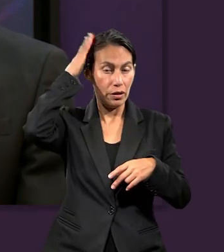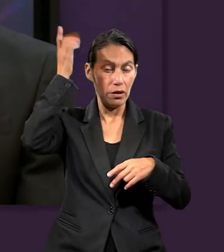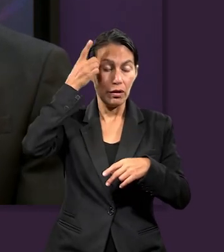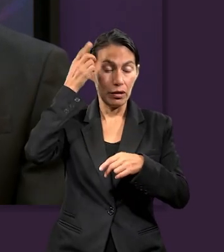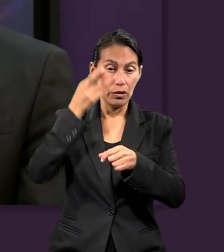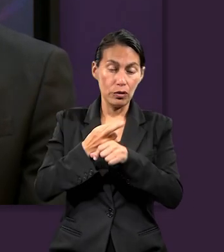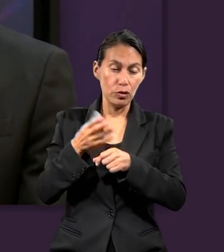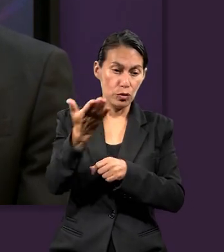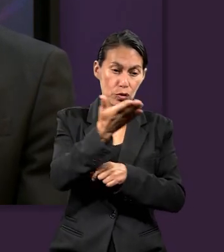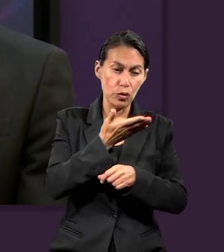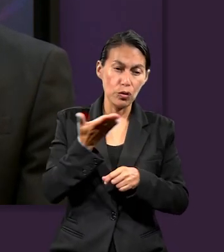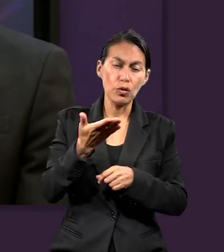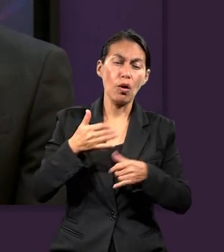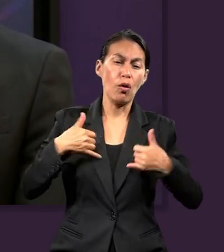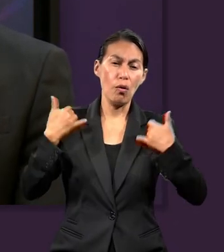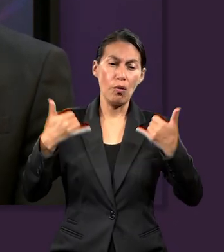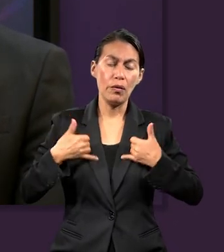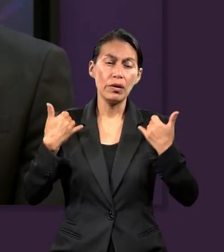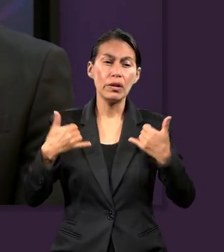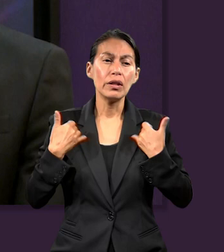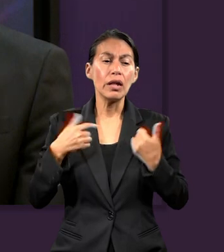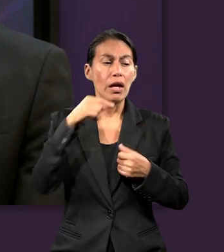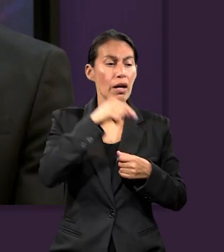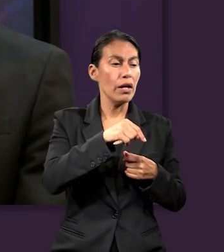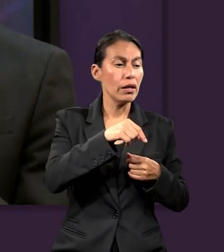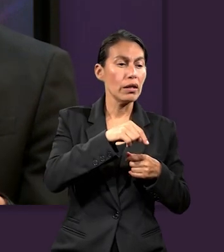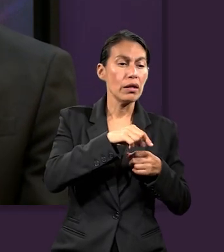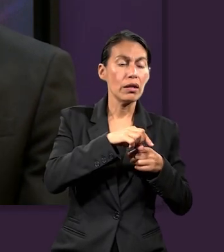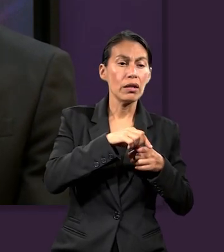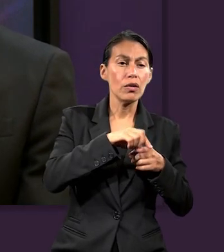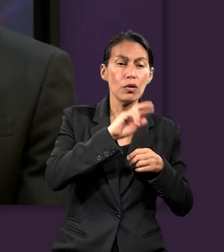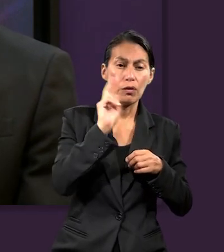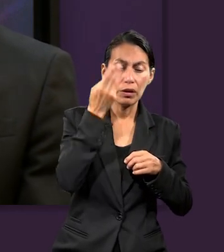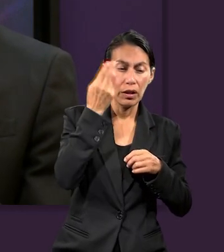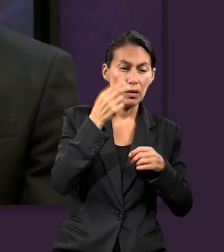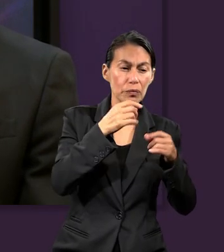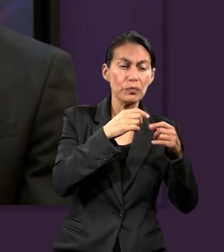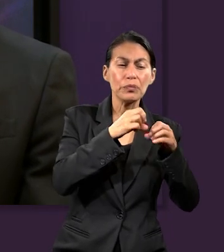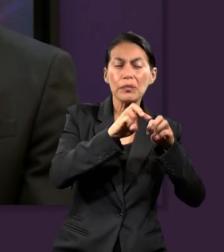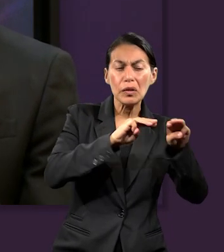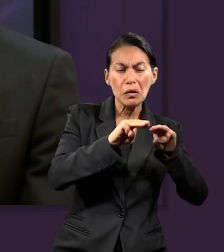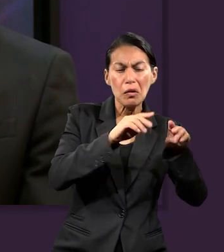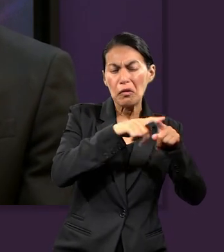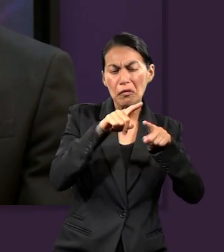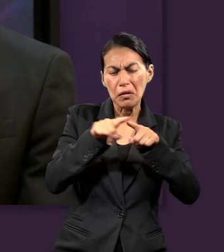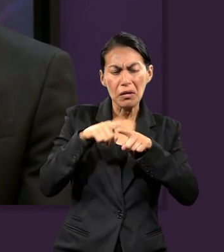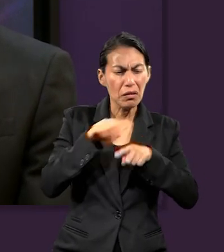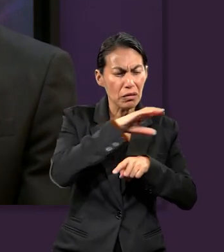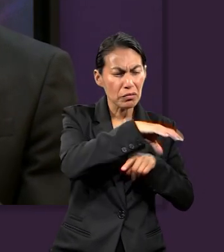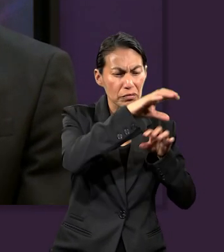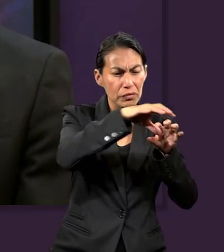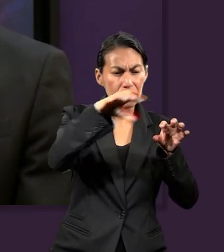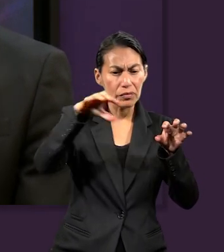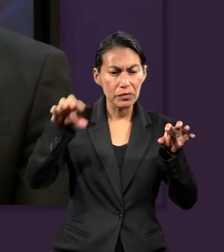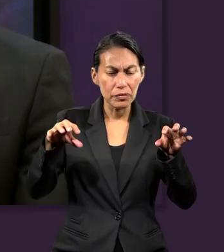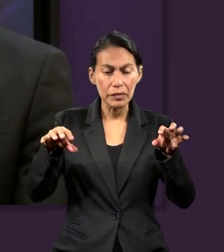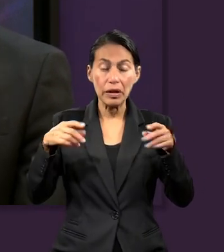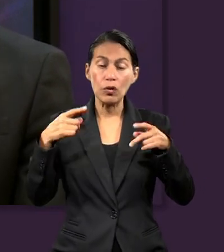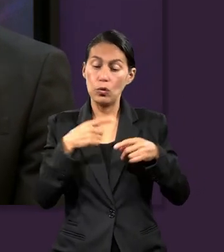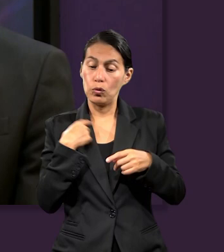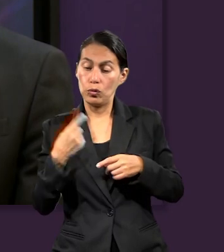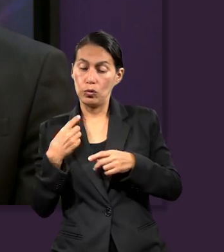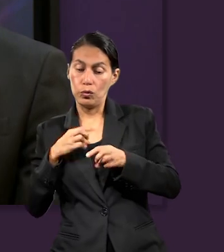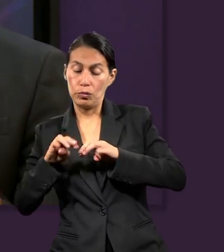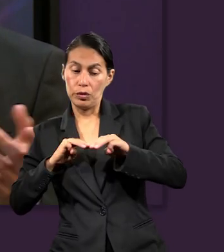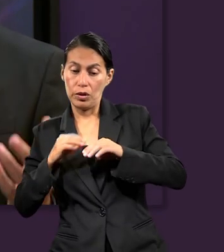de nuestra universidad que prepara actividades para el bien de la vida espiritual de nuestros alumnos